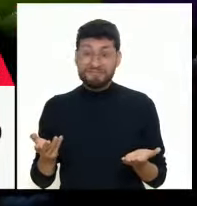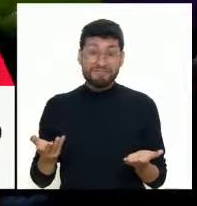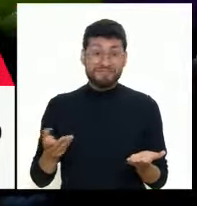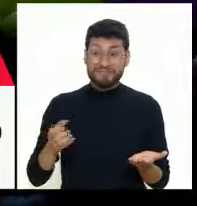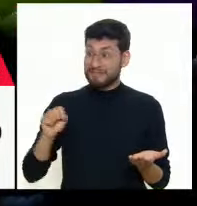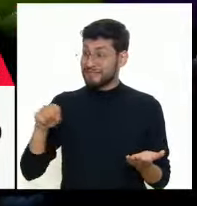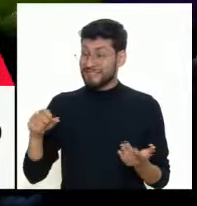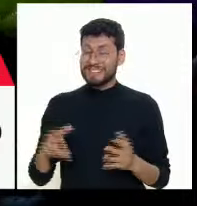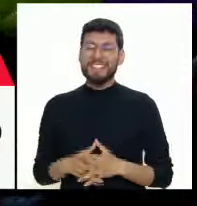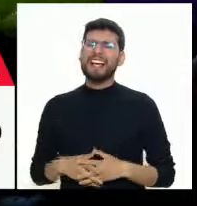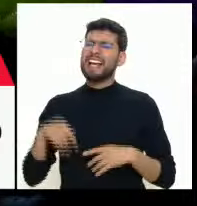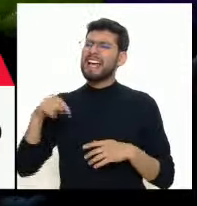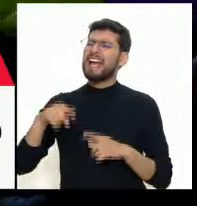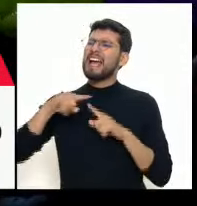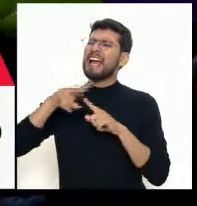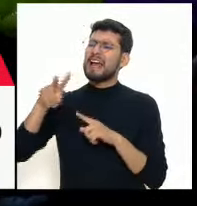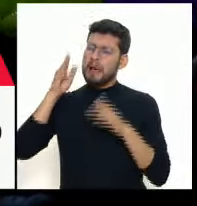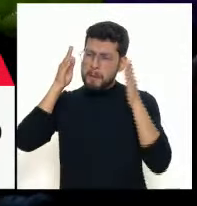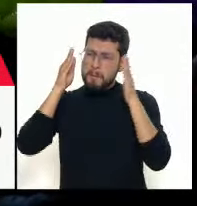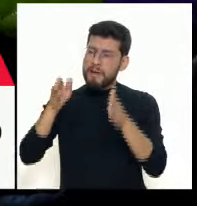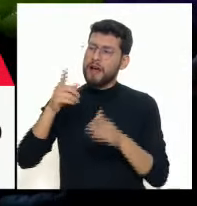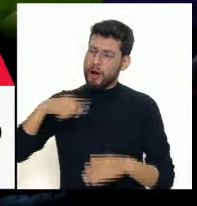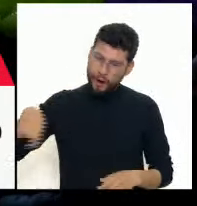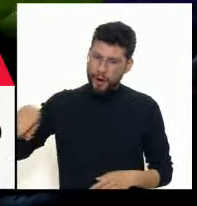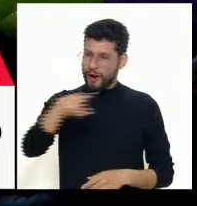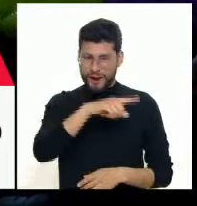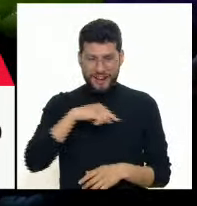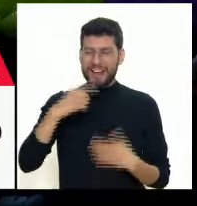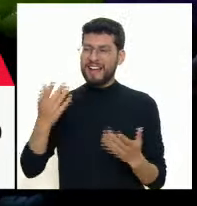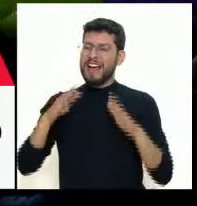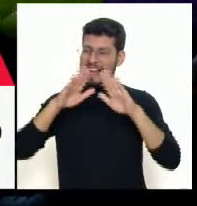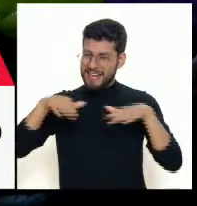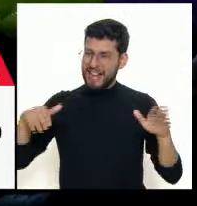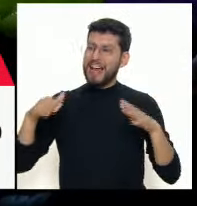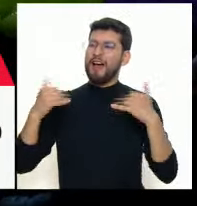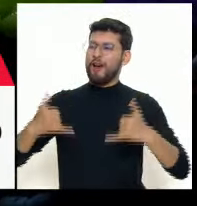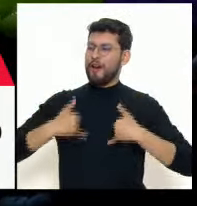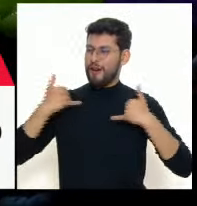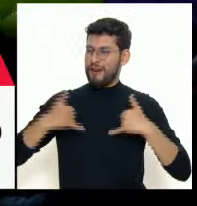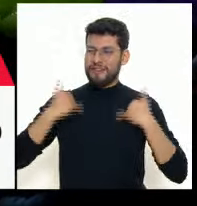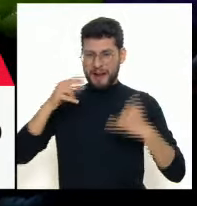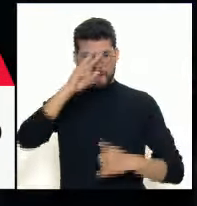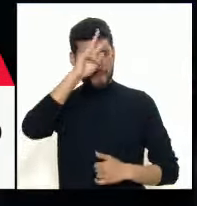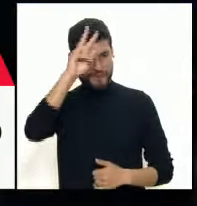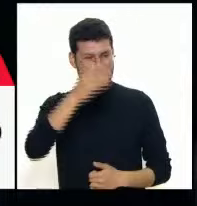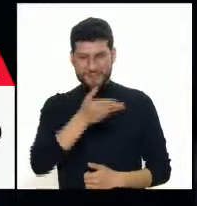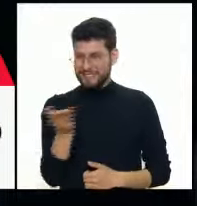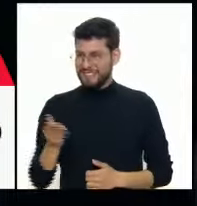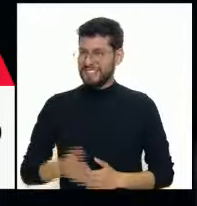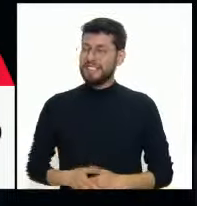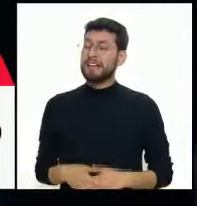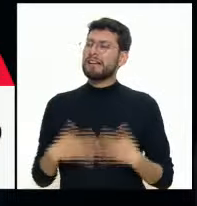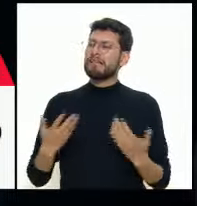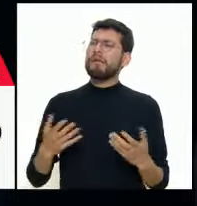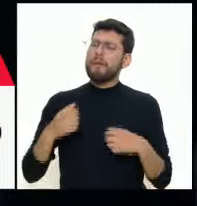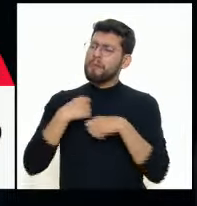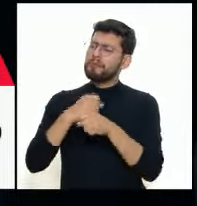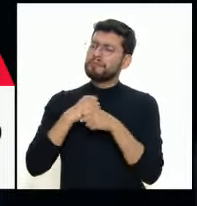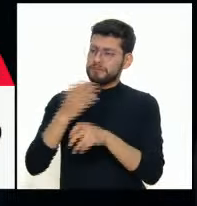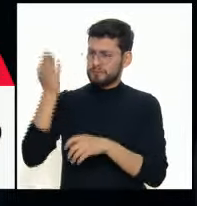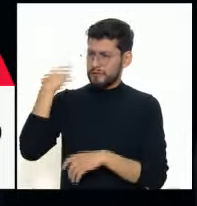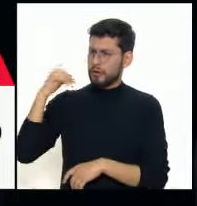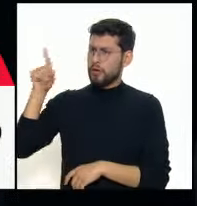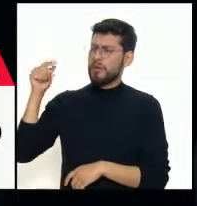Es un canal de televisión hecho especialmente para ustedes, los niños y jóvenes del Perú. Fue creado en